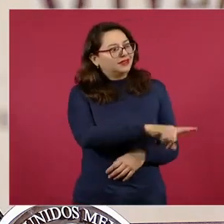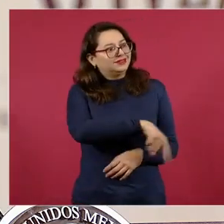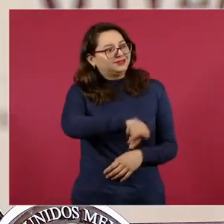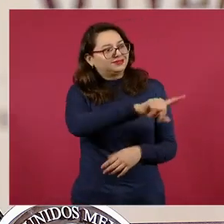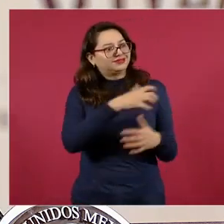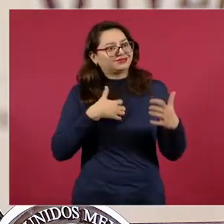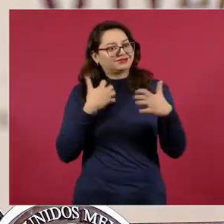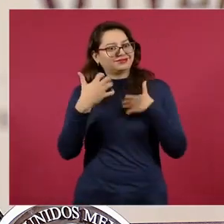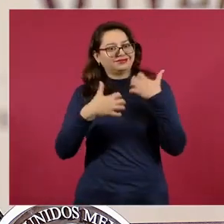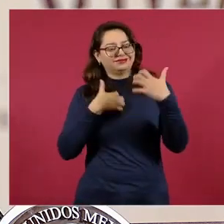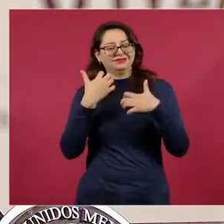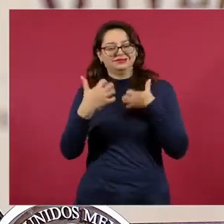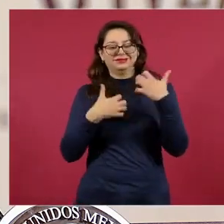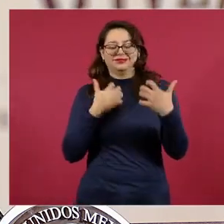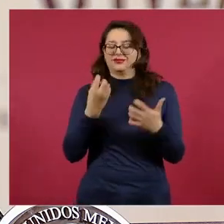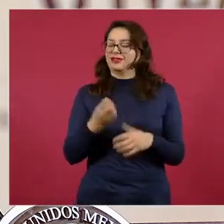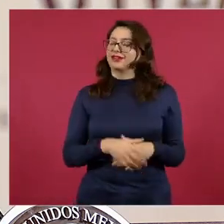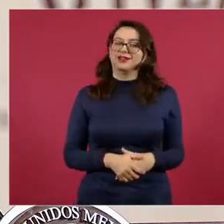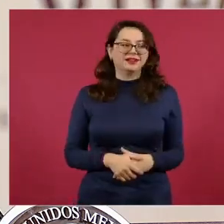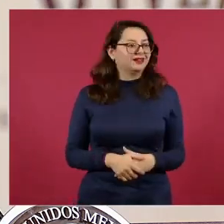este tipo de cuentas que son